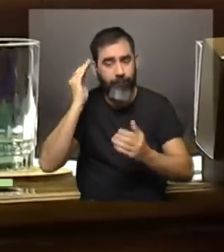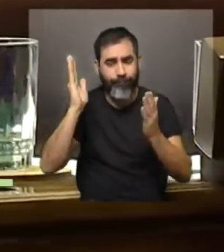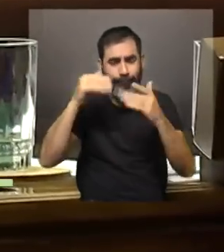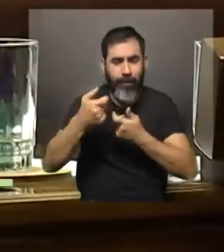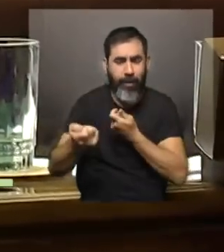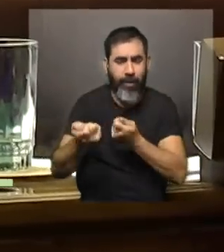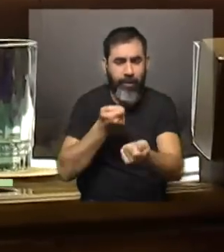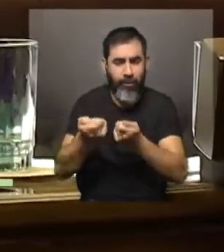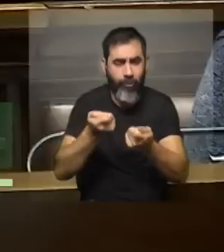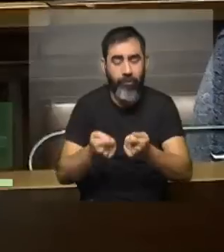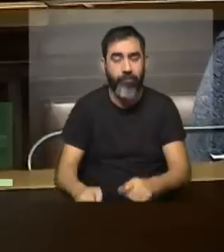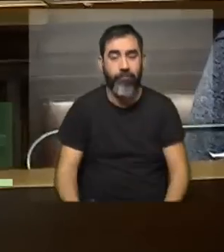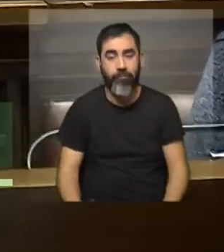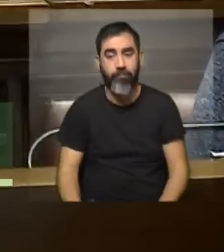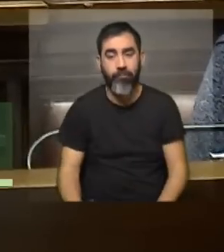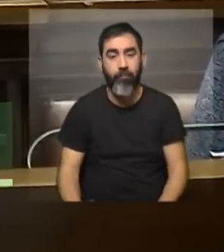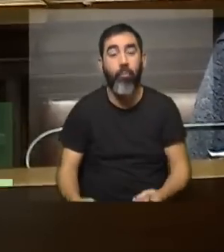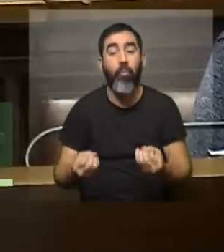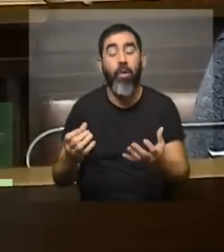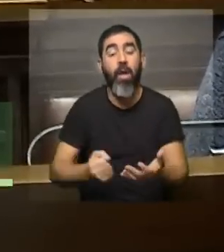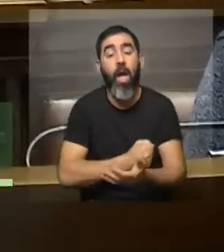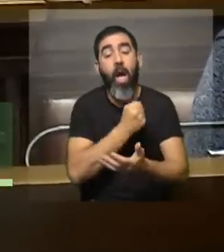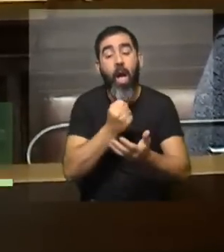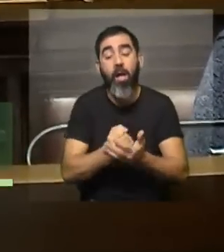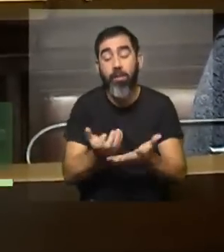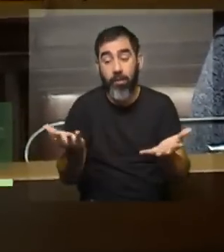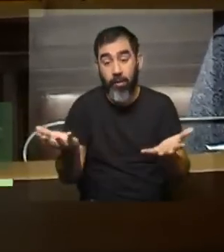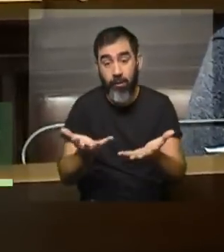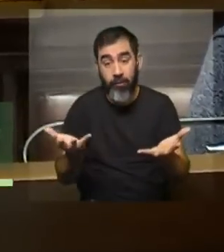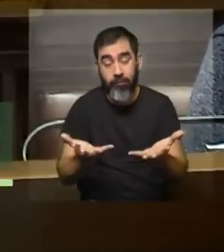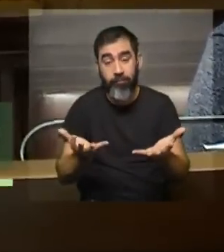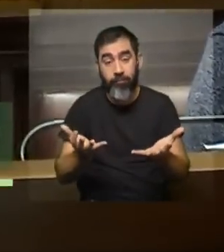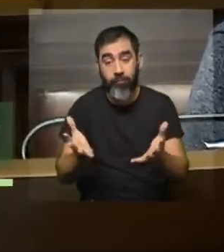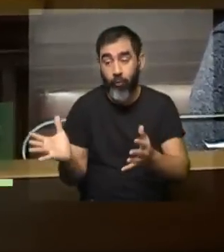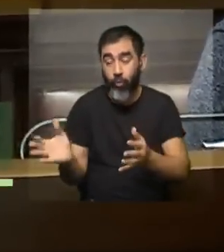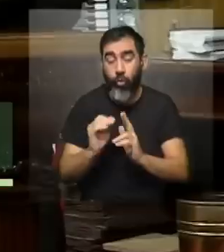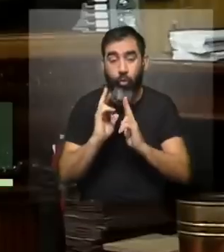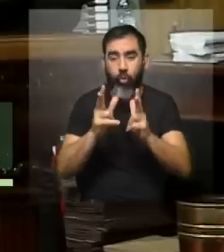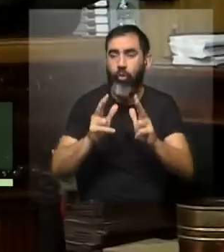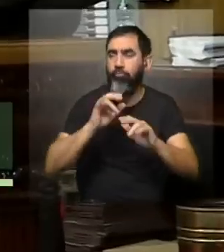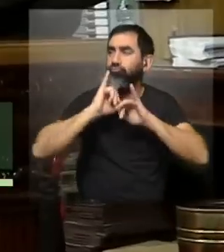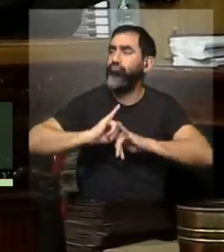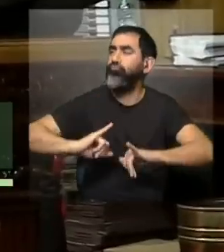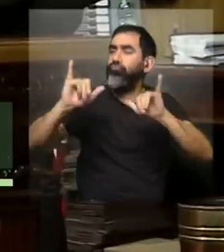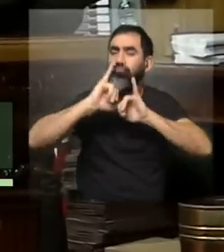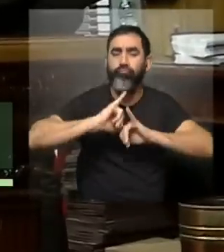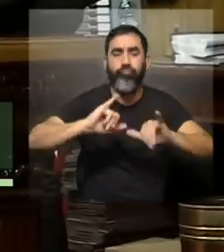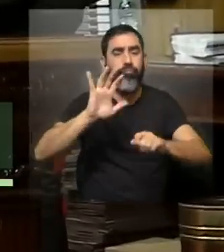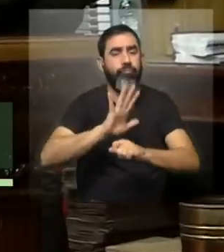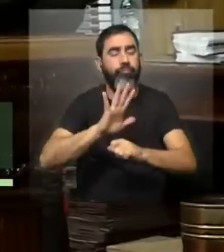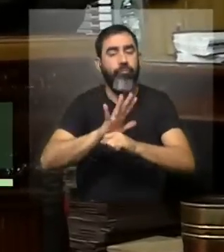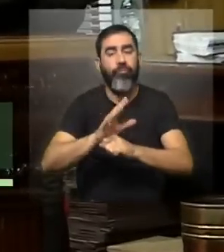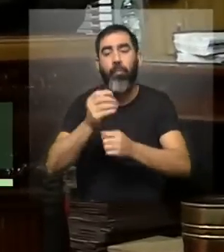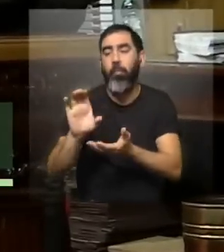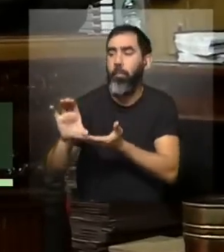a poder gestionar porque hasta ahora todo lo que ha sido mencionado con bombos y platillos como las